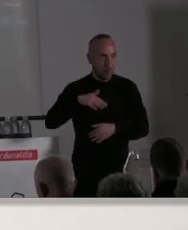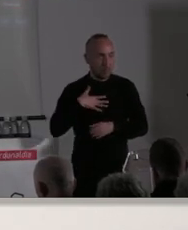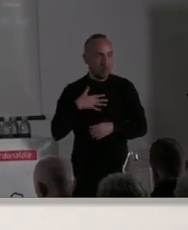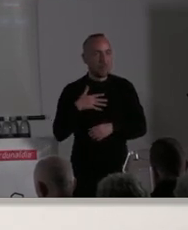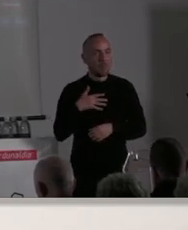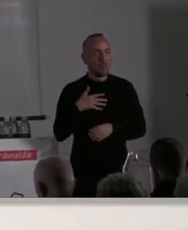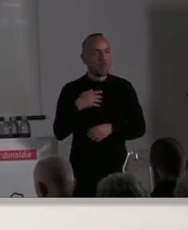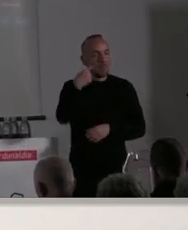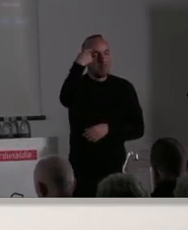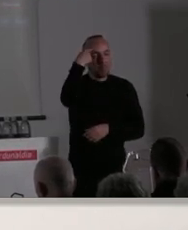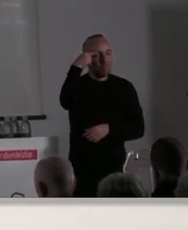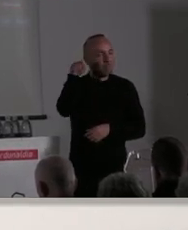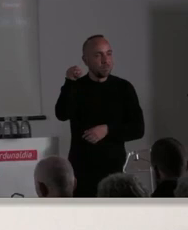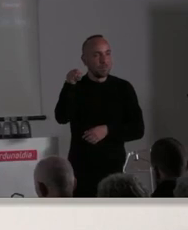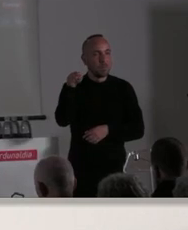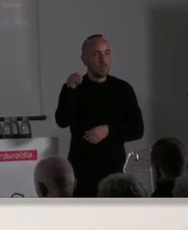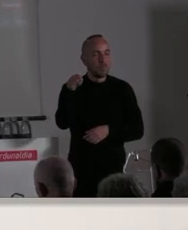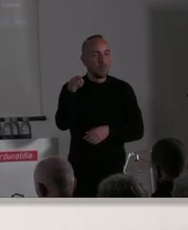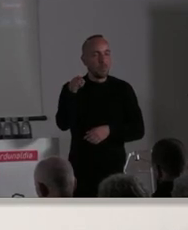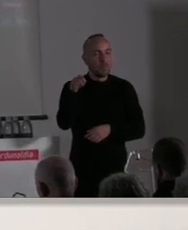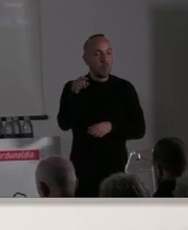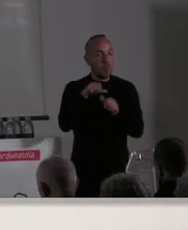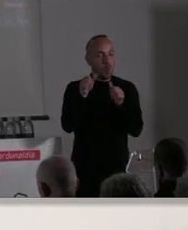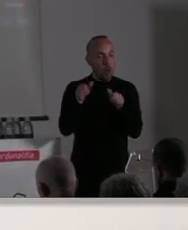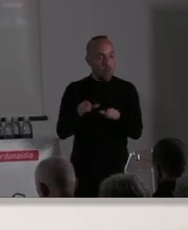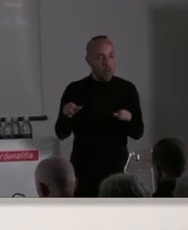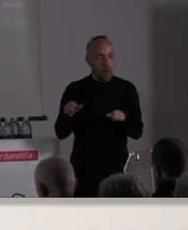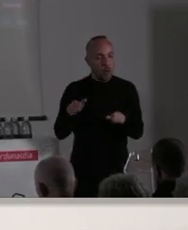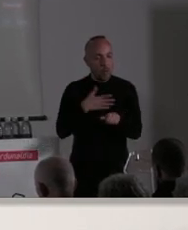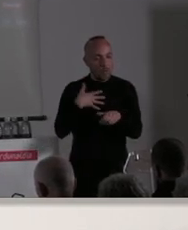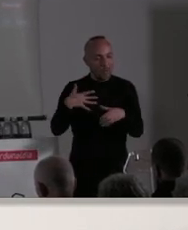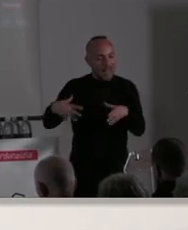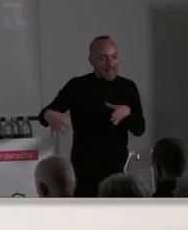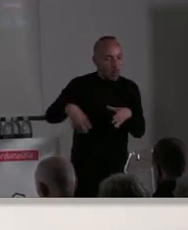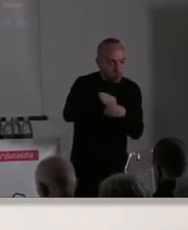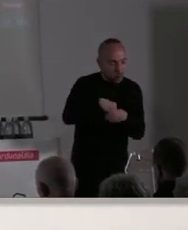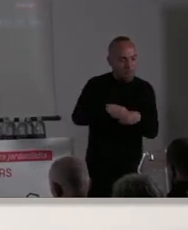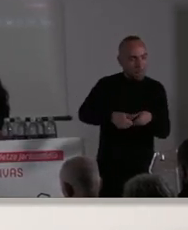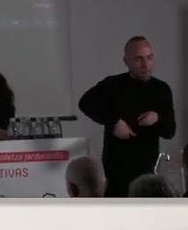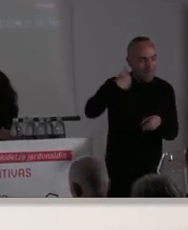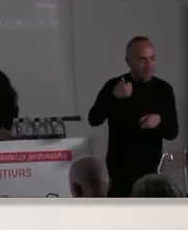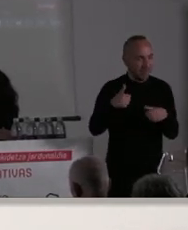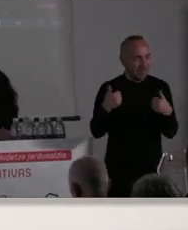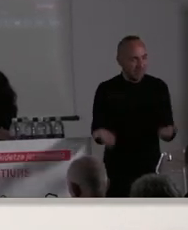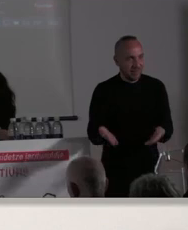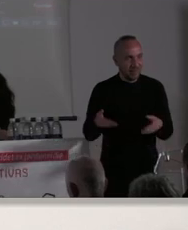muy en la cabeza es que cada vez el modelo sea más inclusivo posible, ¿vale? Para personas que estén en situación